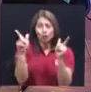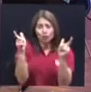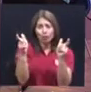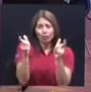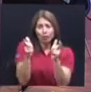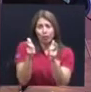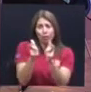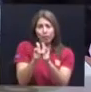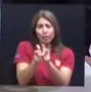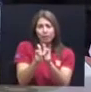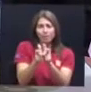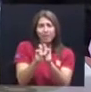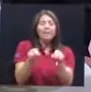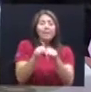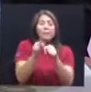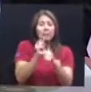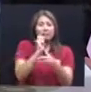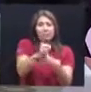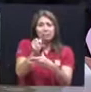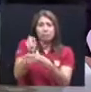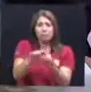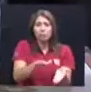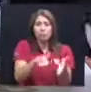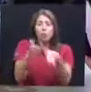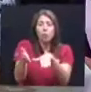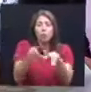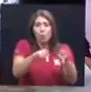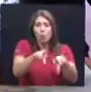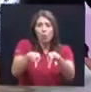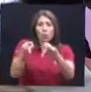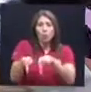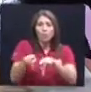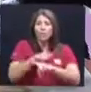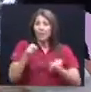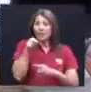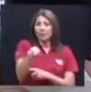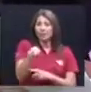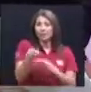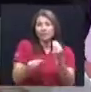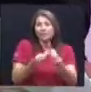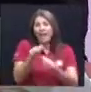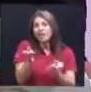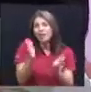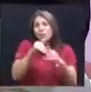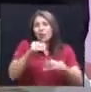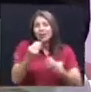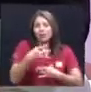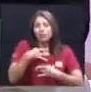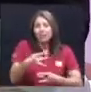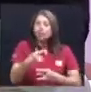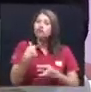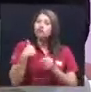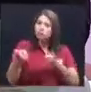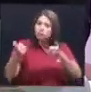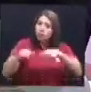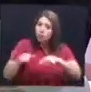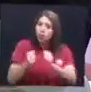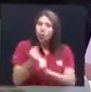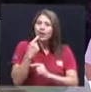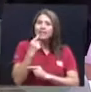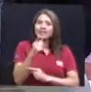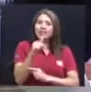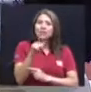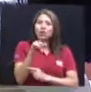y crímenes contra la humanidad Solo que eso resulta que ahí no hay tantos intereses yo coincido con lo que dice siomara de que es